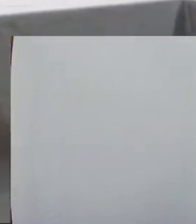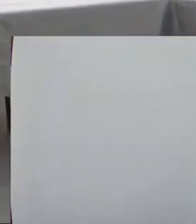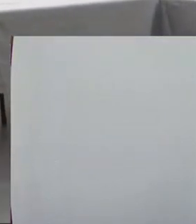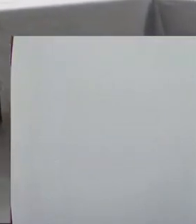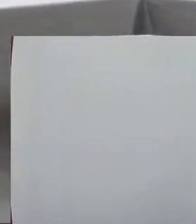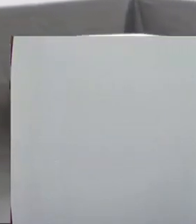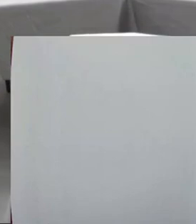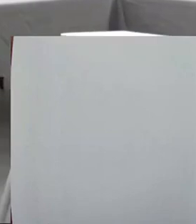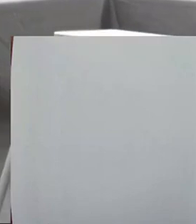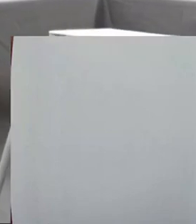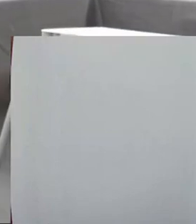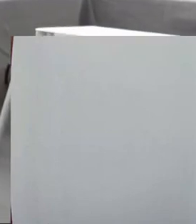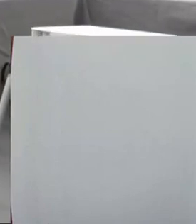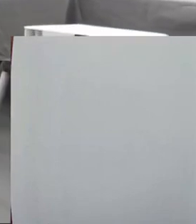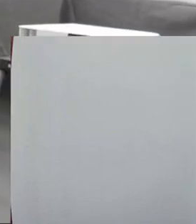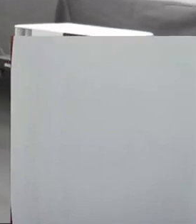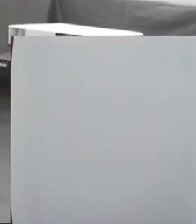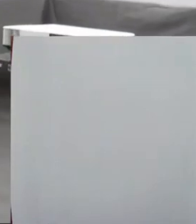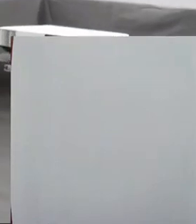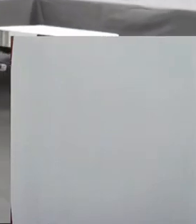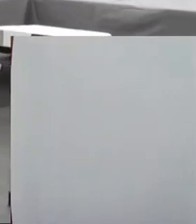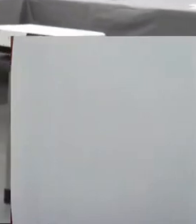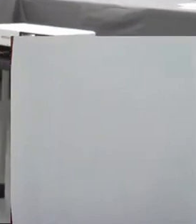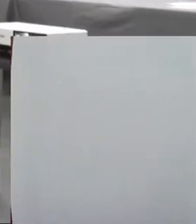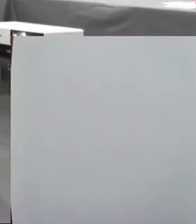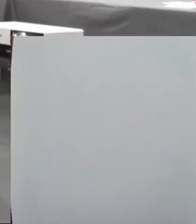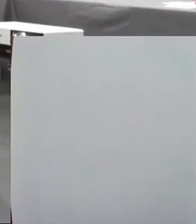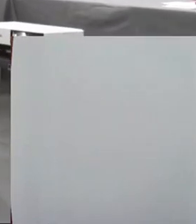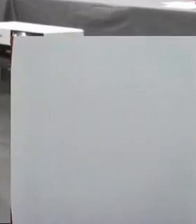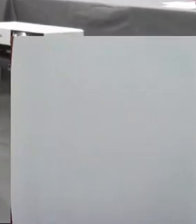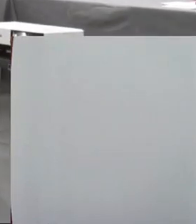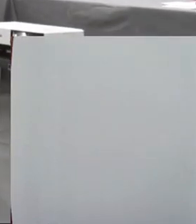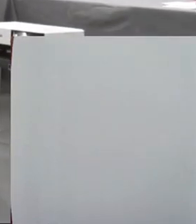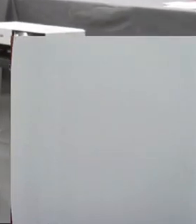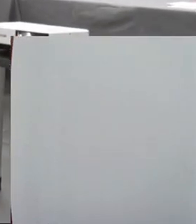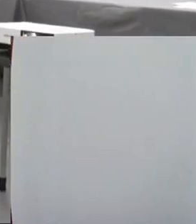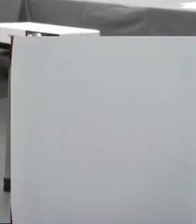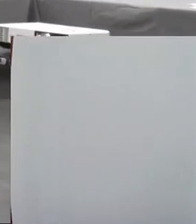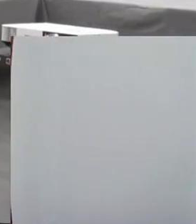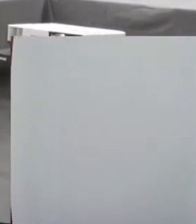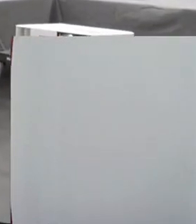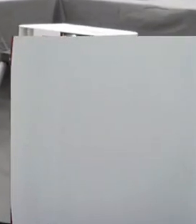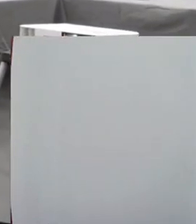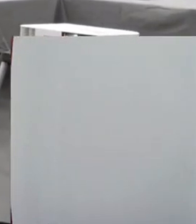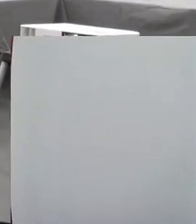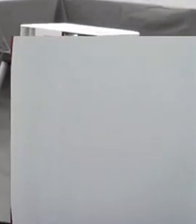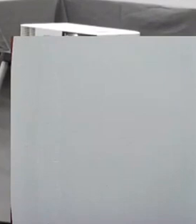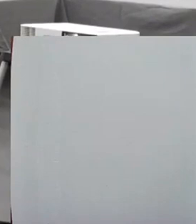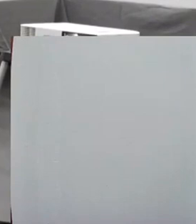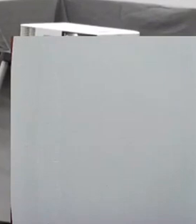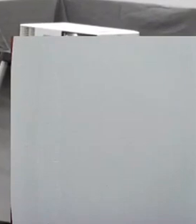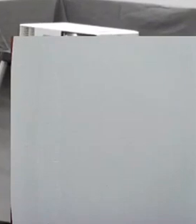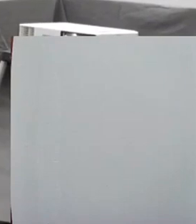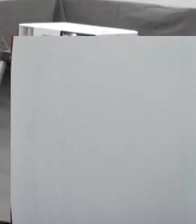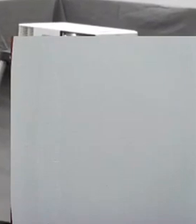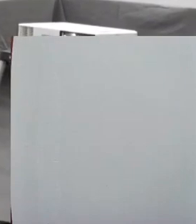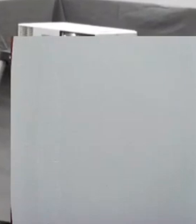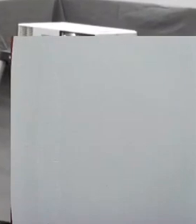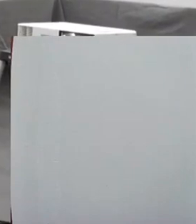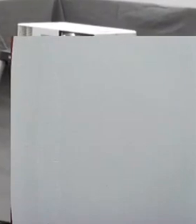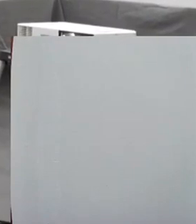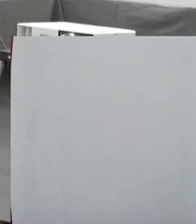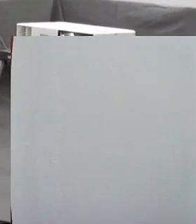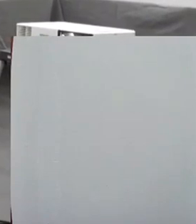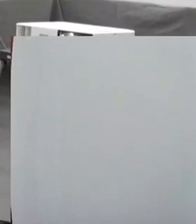mesa que está aquí al frente, por favor, para unificar una sola mesa de trabajo. Si son tan amables, compañeras también edecanes, si nos